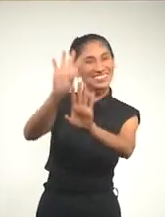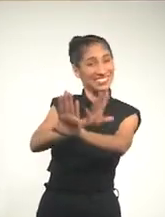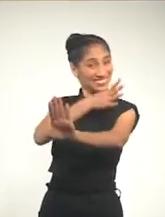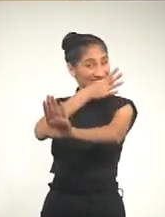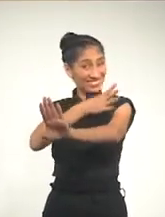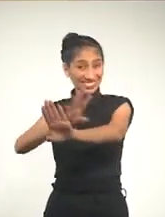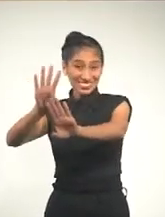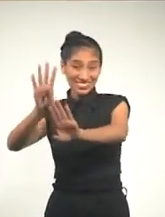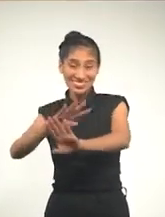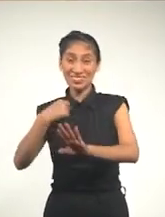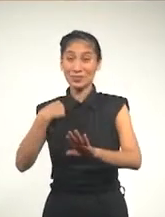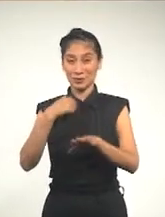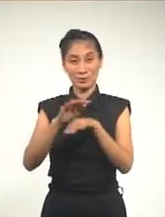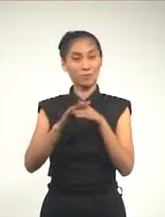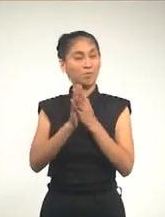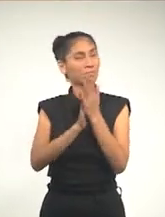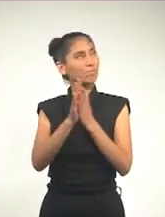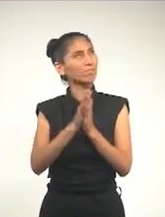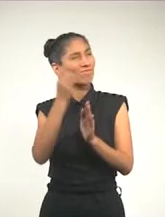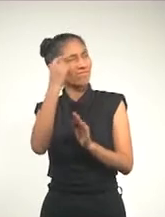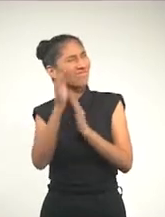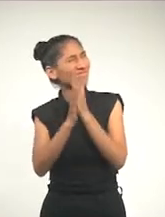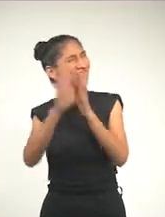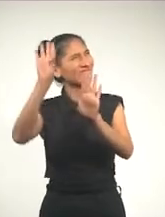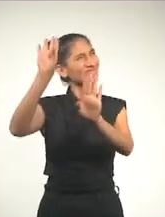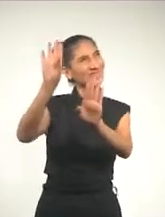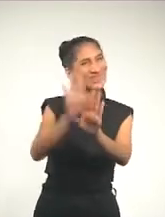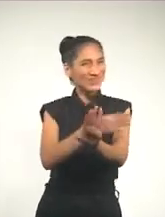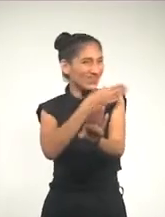Qué linda canción, Héctor. Yo mismo la compuse.